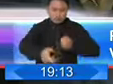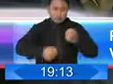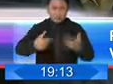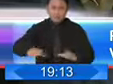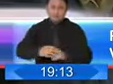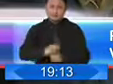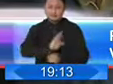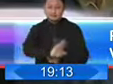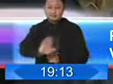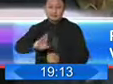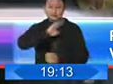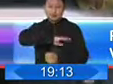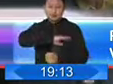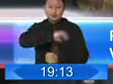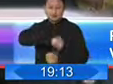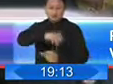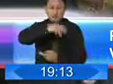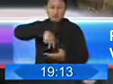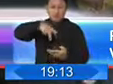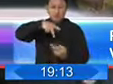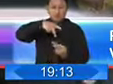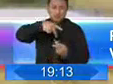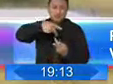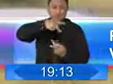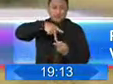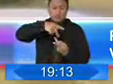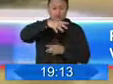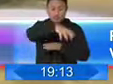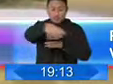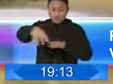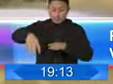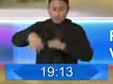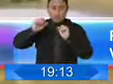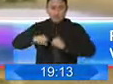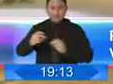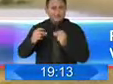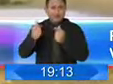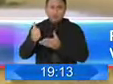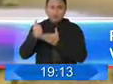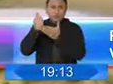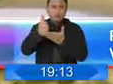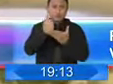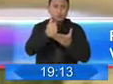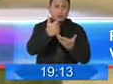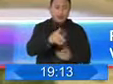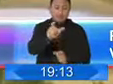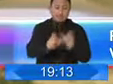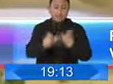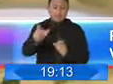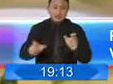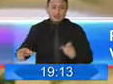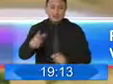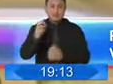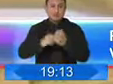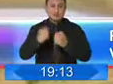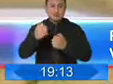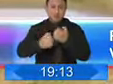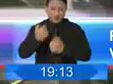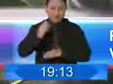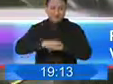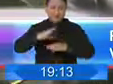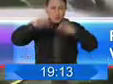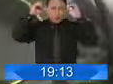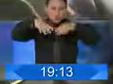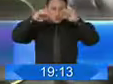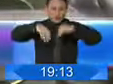respectivas entidades provinciales y cantonales para que presten ayuda inmediata a los damnificados por las lluvias.